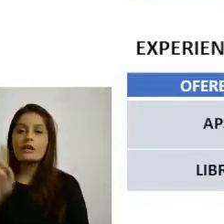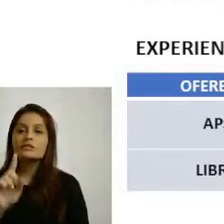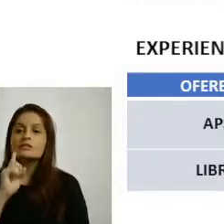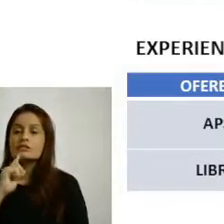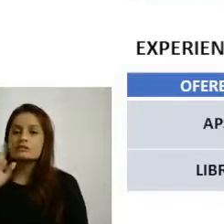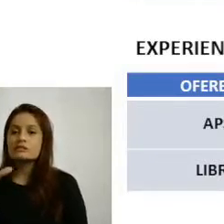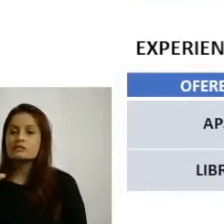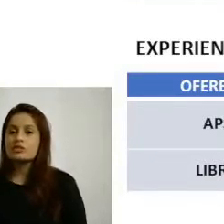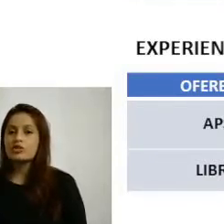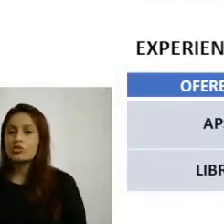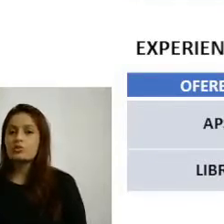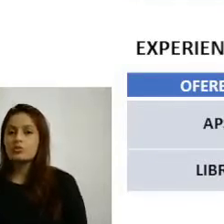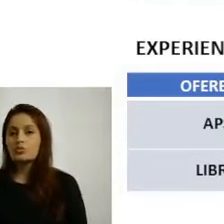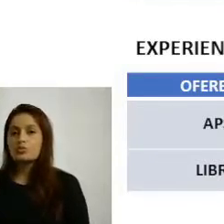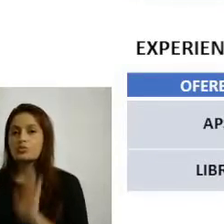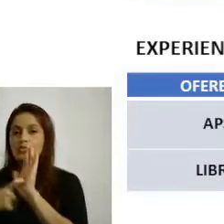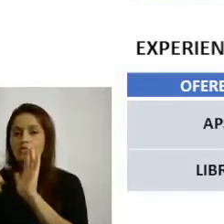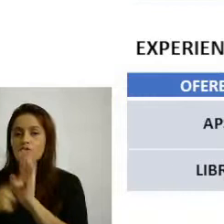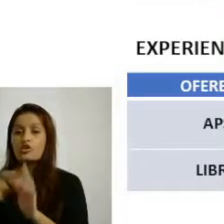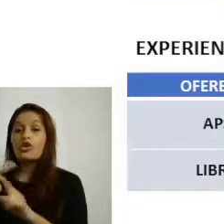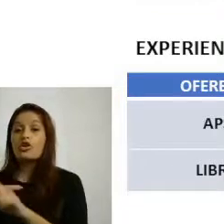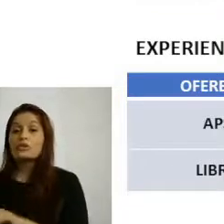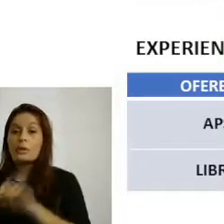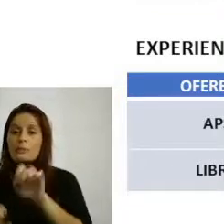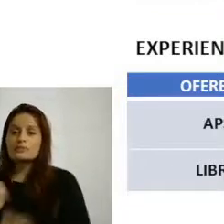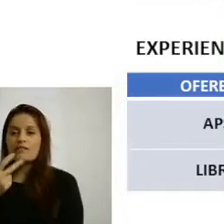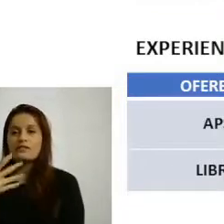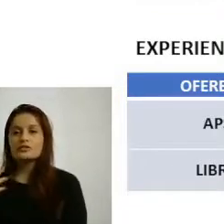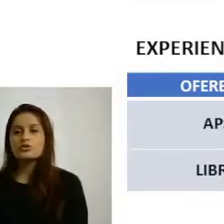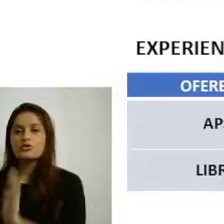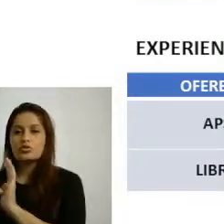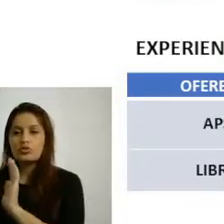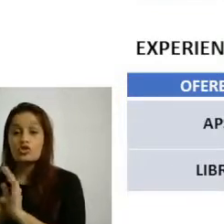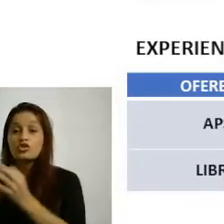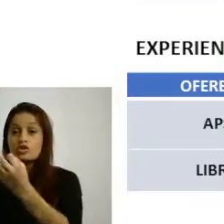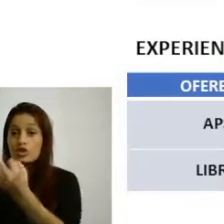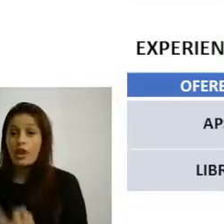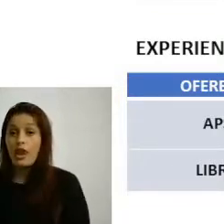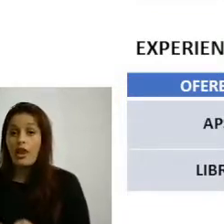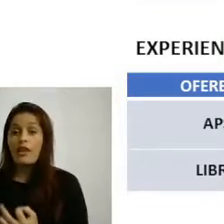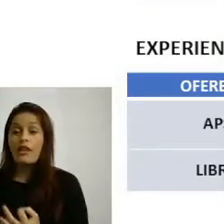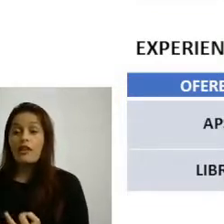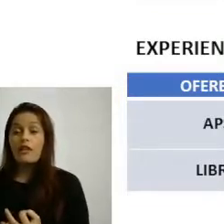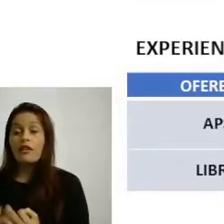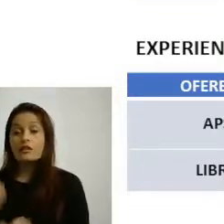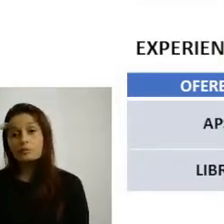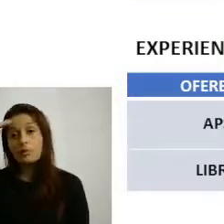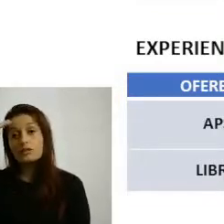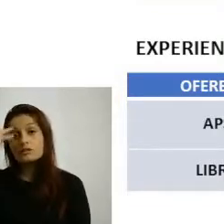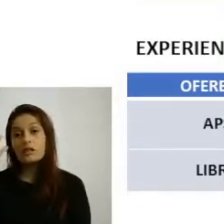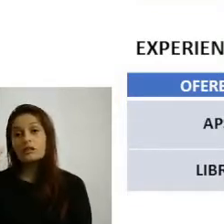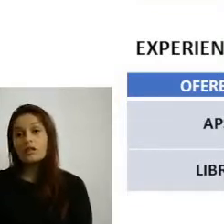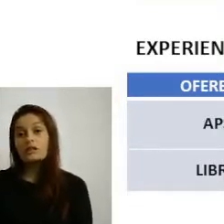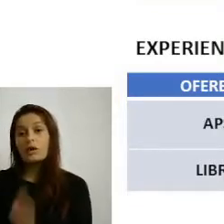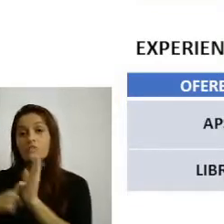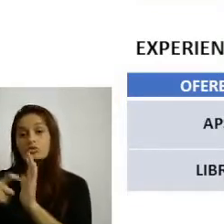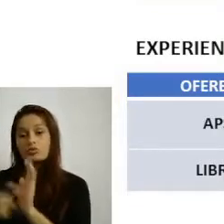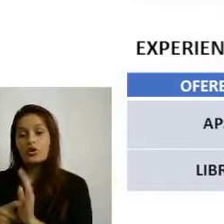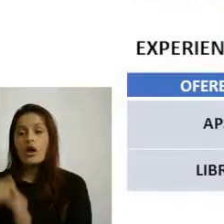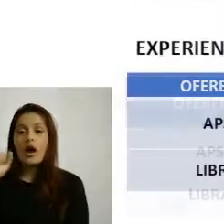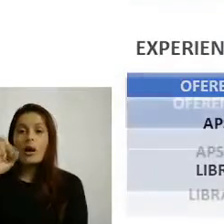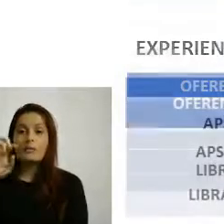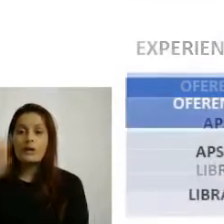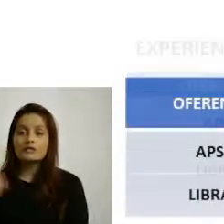y Libra de 25 puntos, llevando a un puntaje final en la experiencia de 30 puntos para APS y 10 para